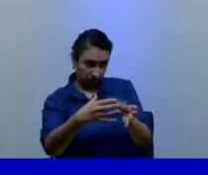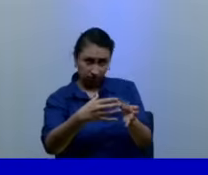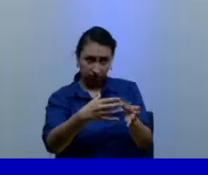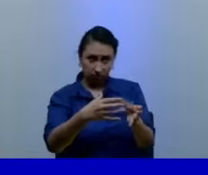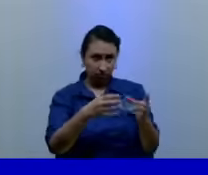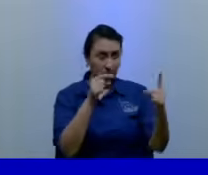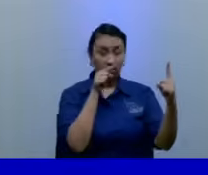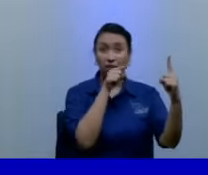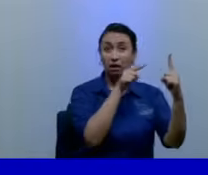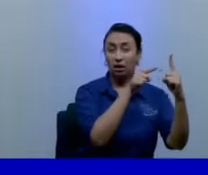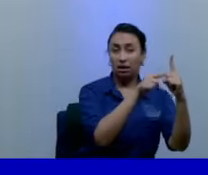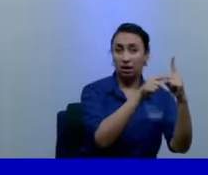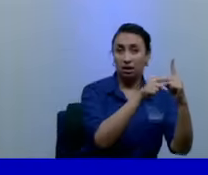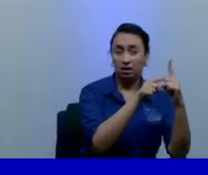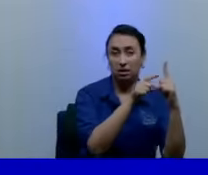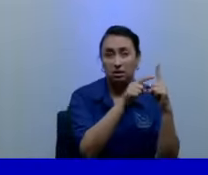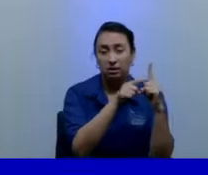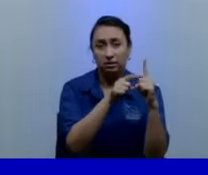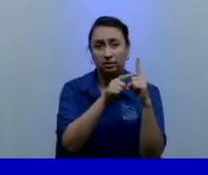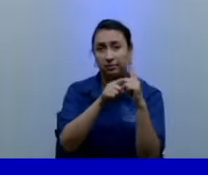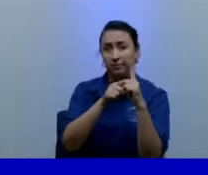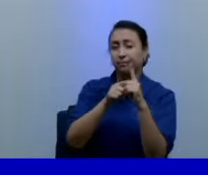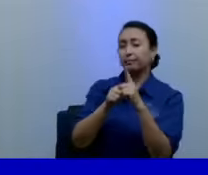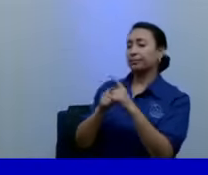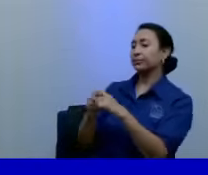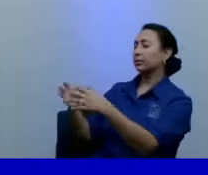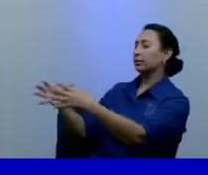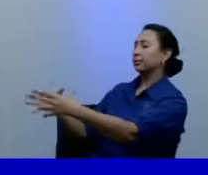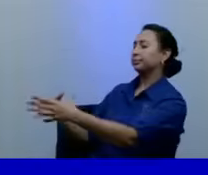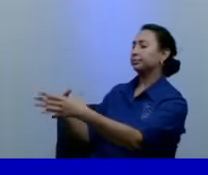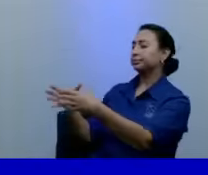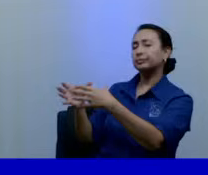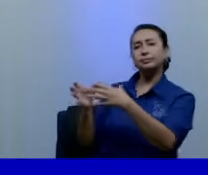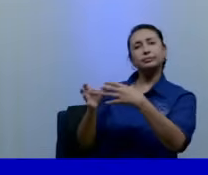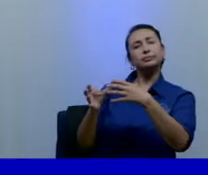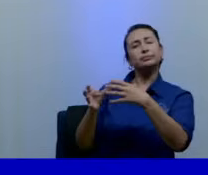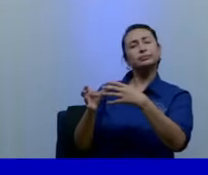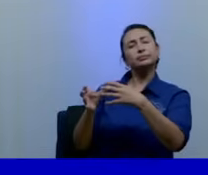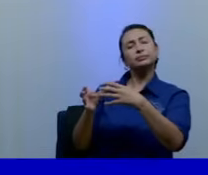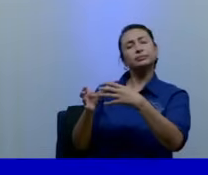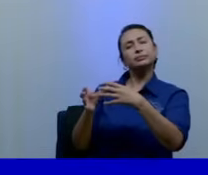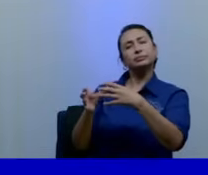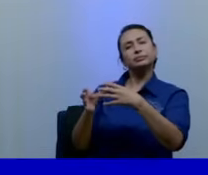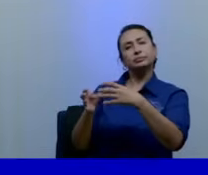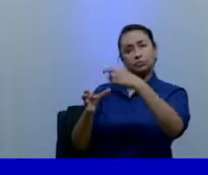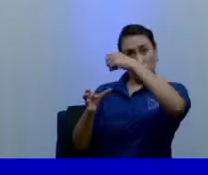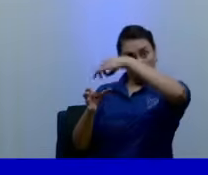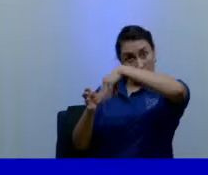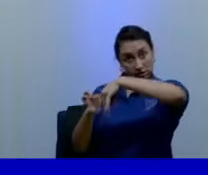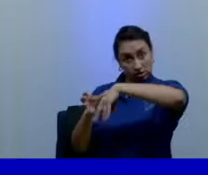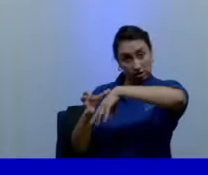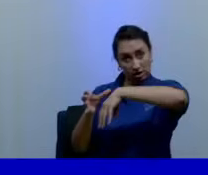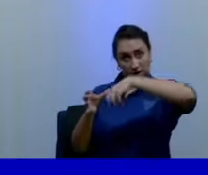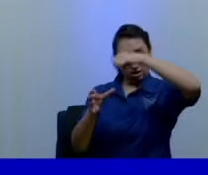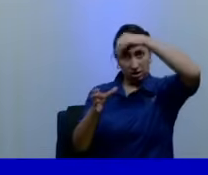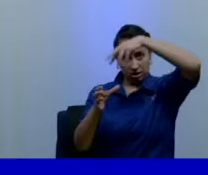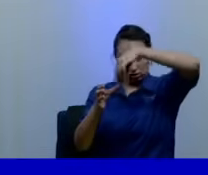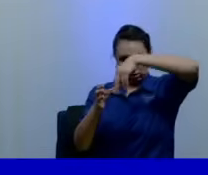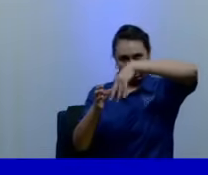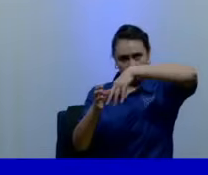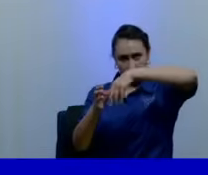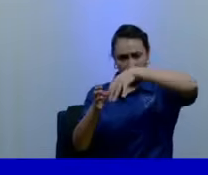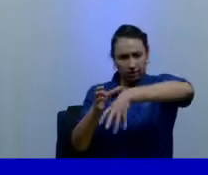Entonces dice acá que él salió al manantial de las aguas y echó sal en él. Es